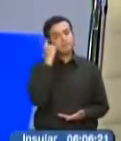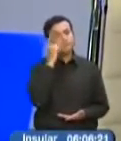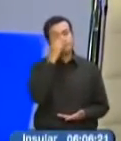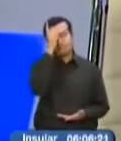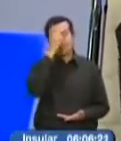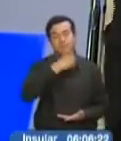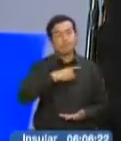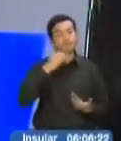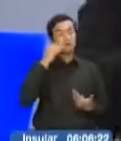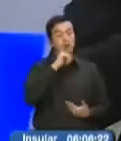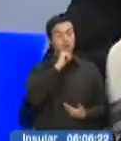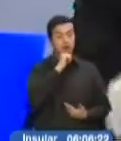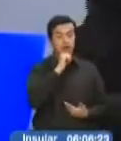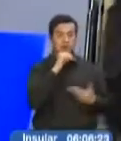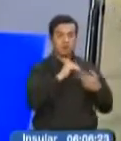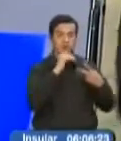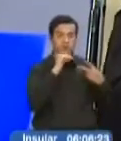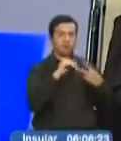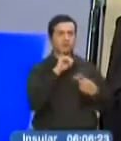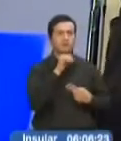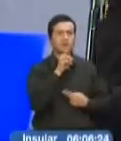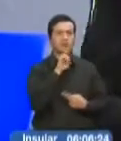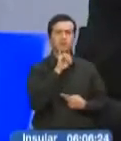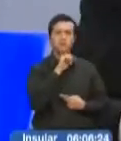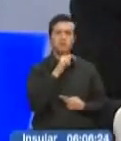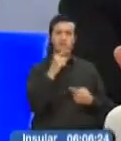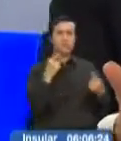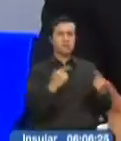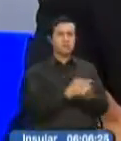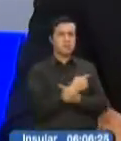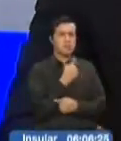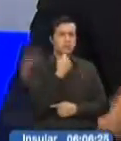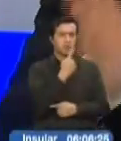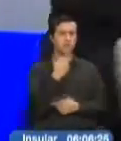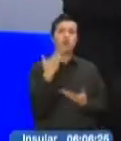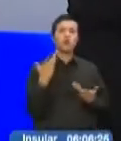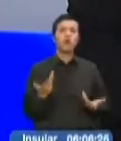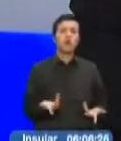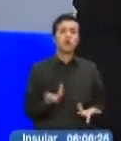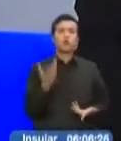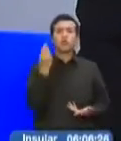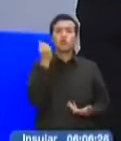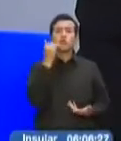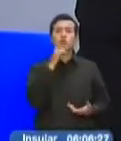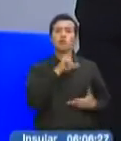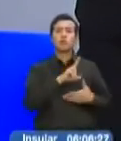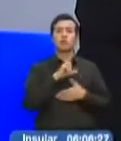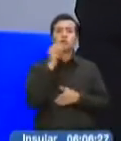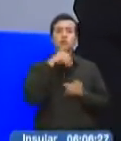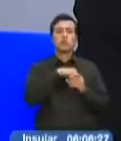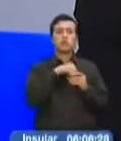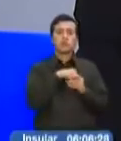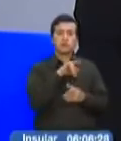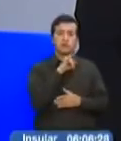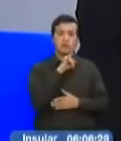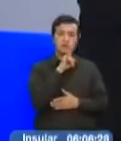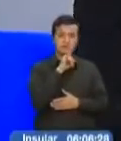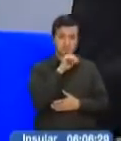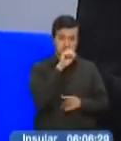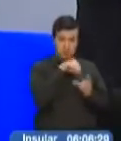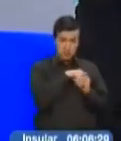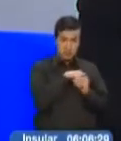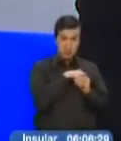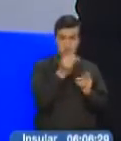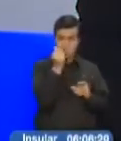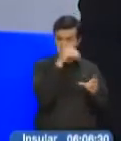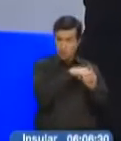decisión política. Por otro lado, Javier, incoherencias como esta. Es decir, ¿dónde están las reservas de los países latinoamericanos y caribeños? ¿Están en la región? ¿Se